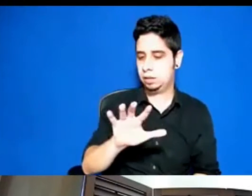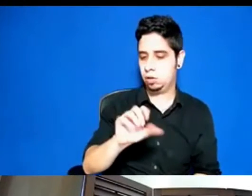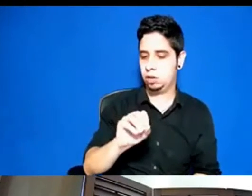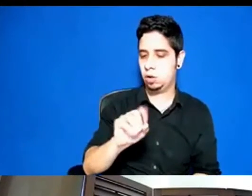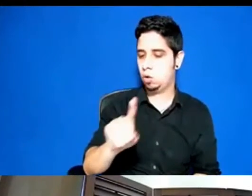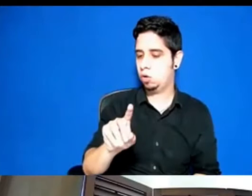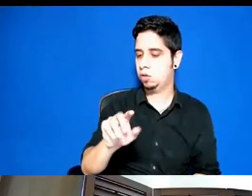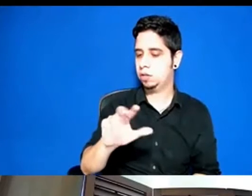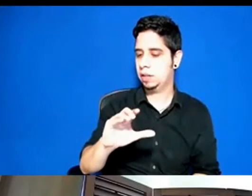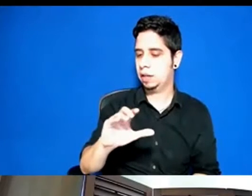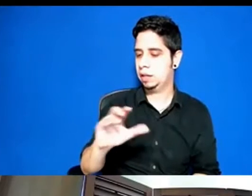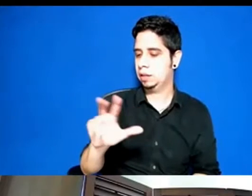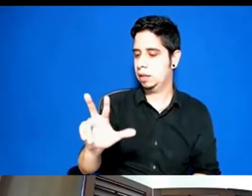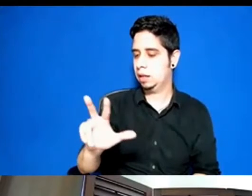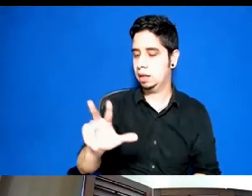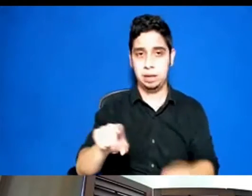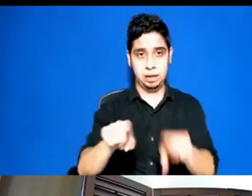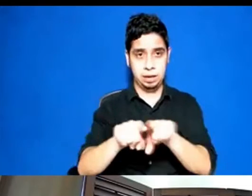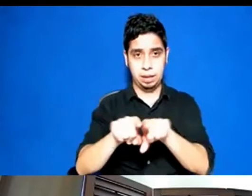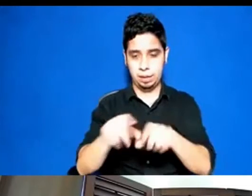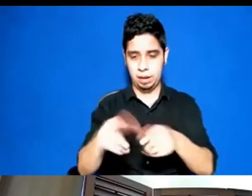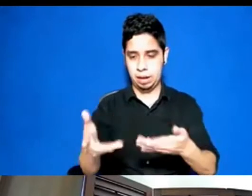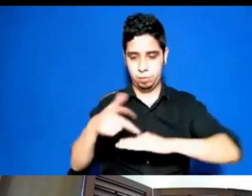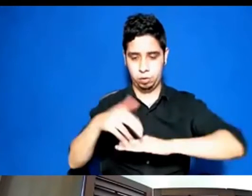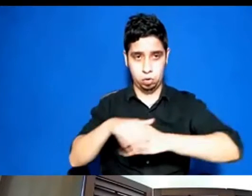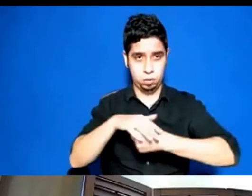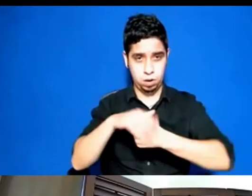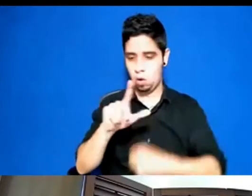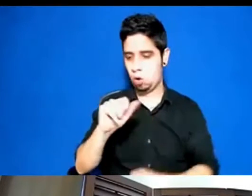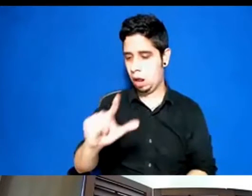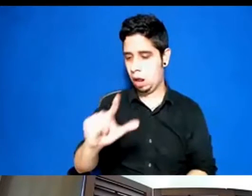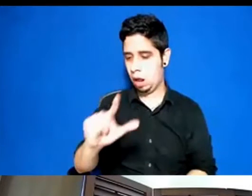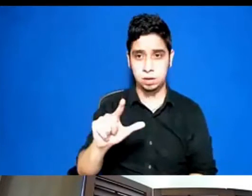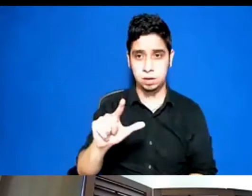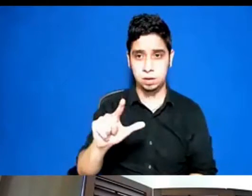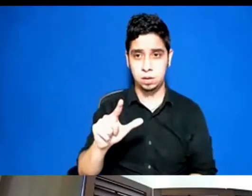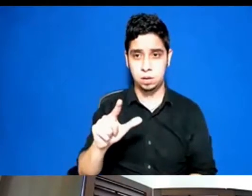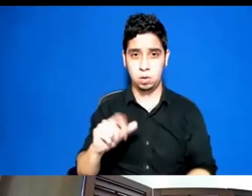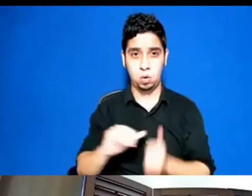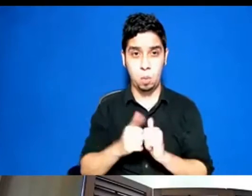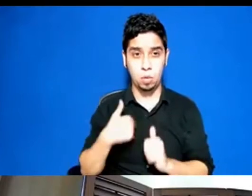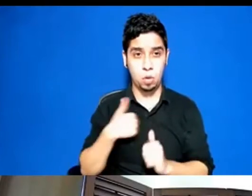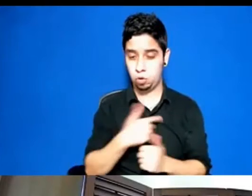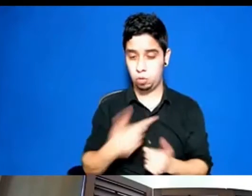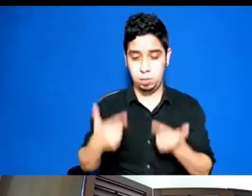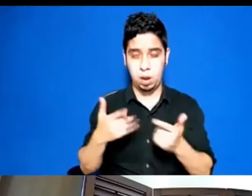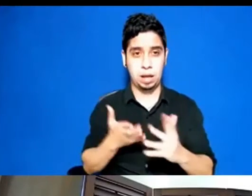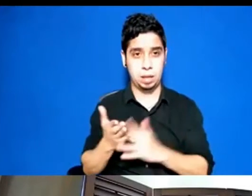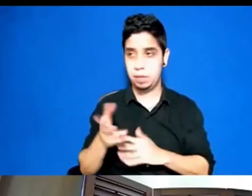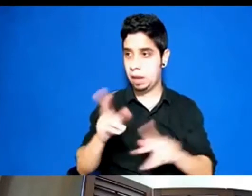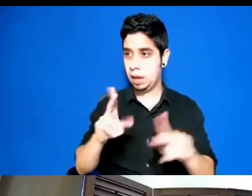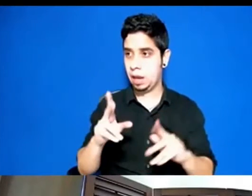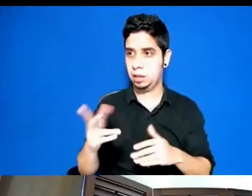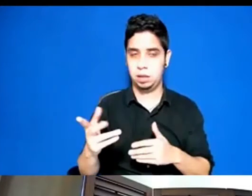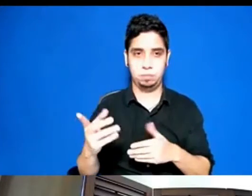también. Uh-huh. Porque nosotros sobrevivimos como todos con donaciones. Uh-huh.